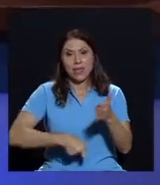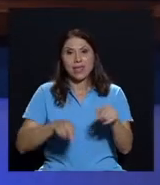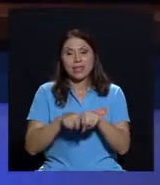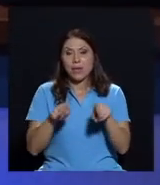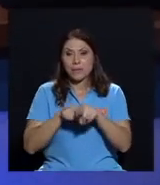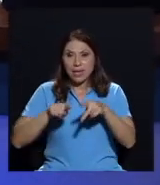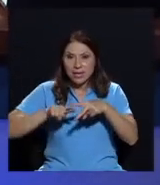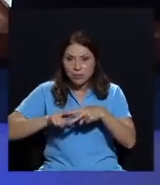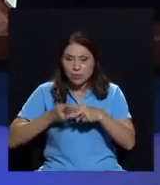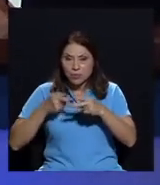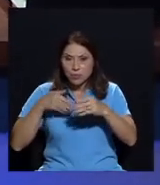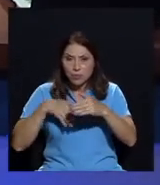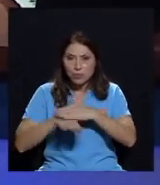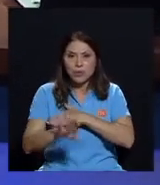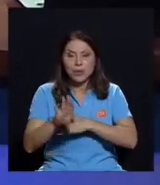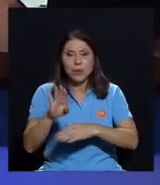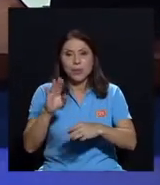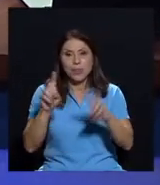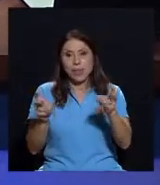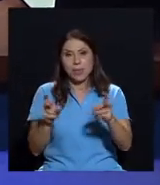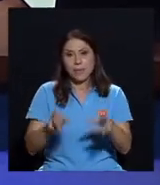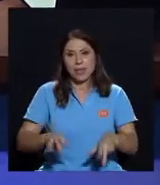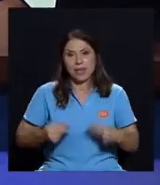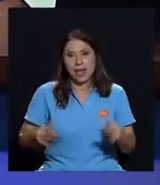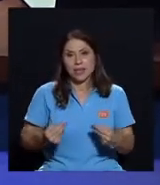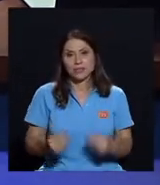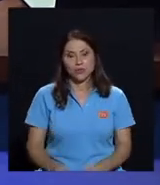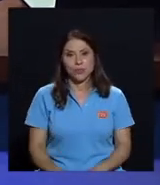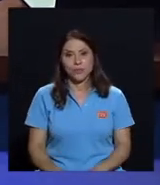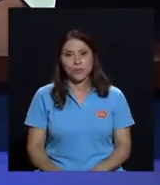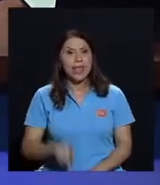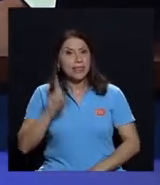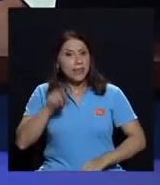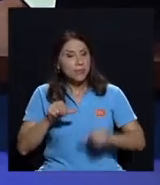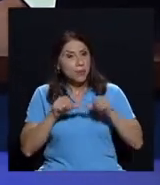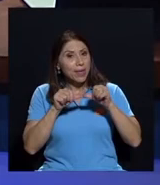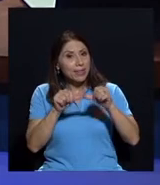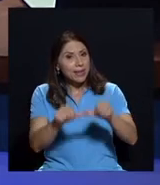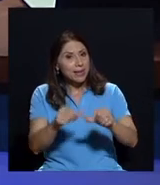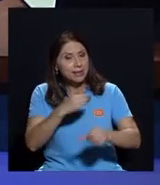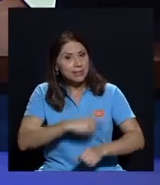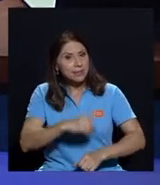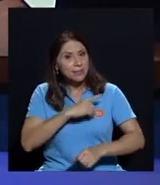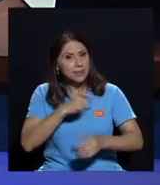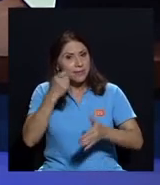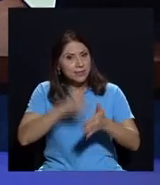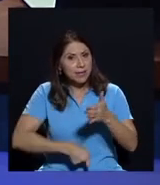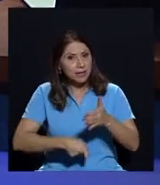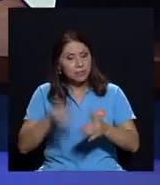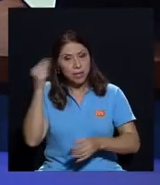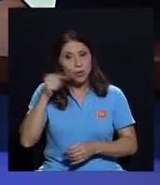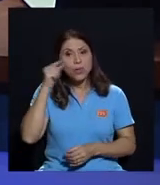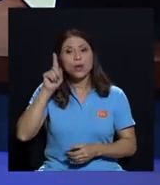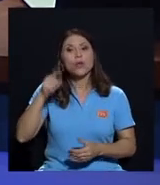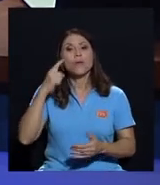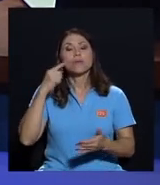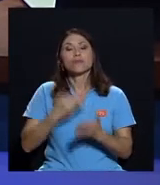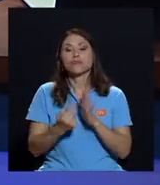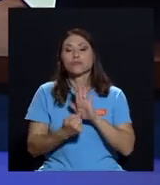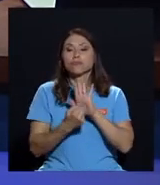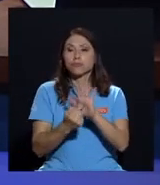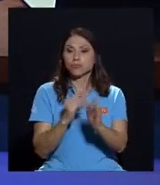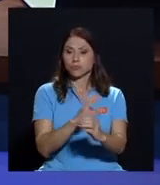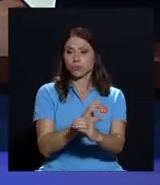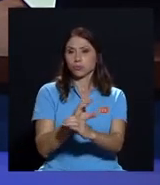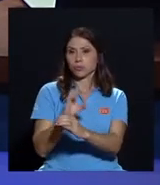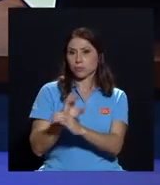al tema de gastos tenemos que mantener la disciplina fiscal del gobierno tiene que dar pronto señales de austeridad y de buen manejo de las finanzas